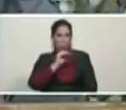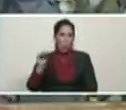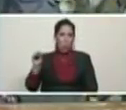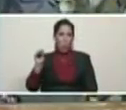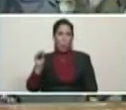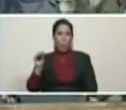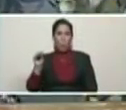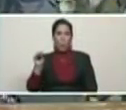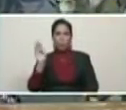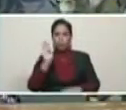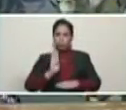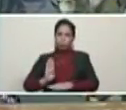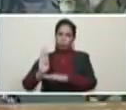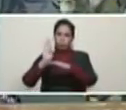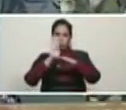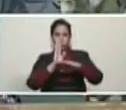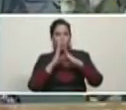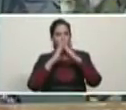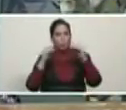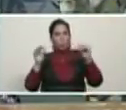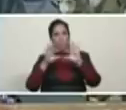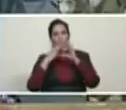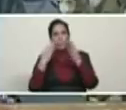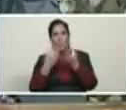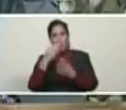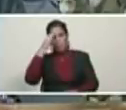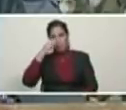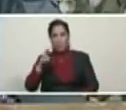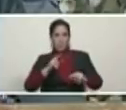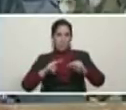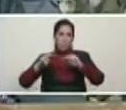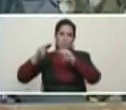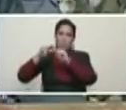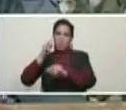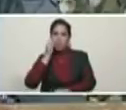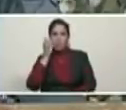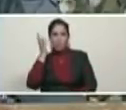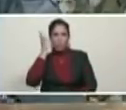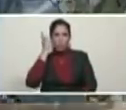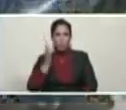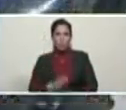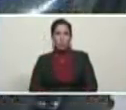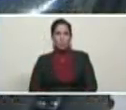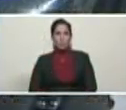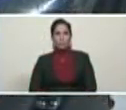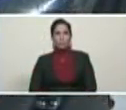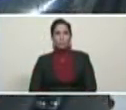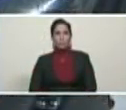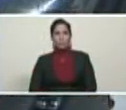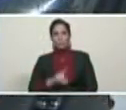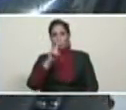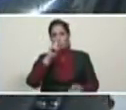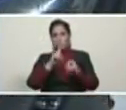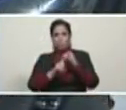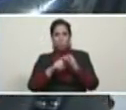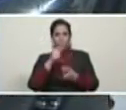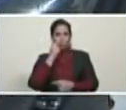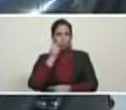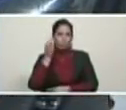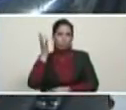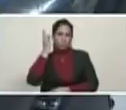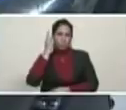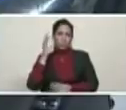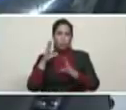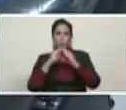familia militar, a todos, a los niños, a las niñas, a los esposos, a las esposas, a toda la